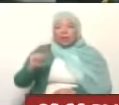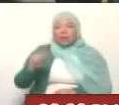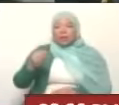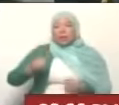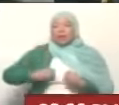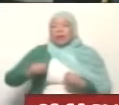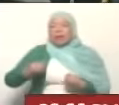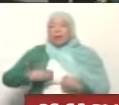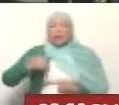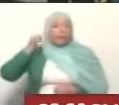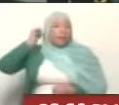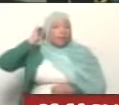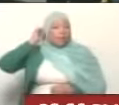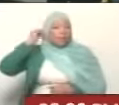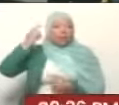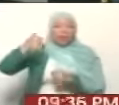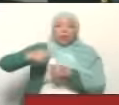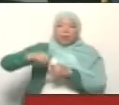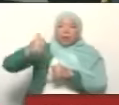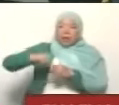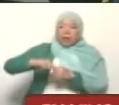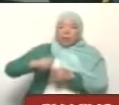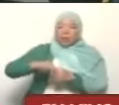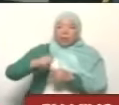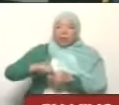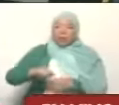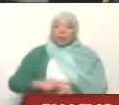Mujer Maravilla!